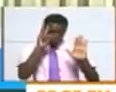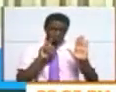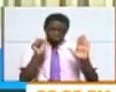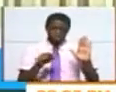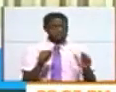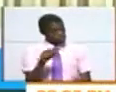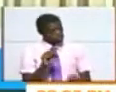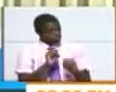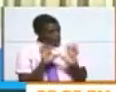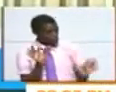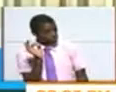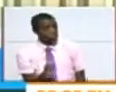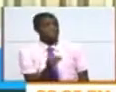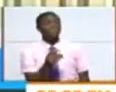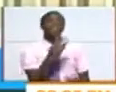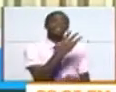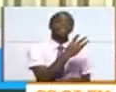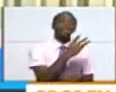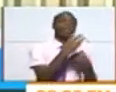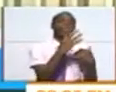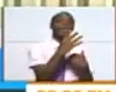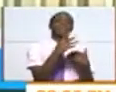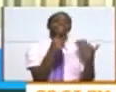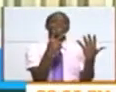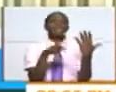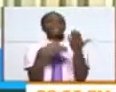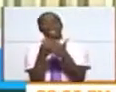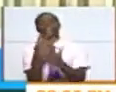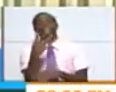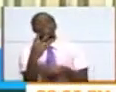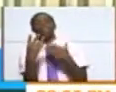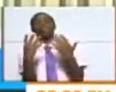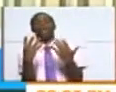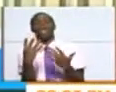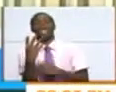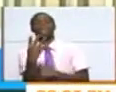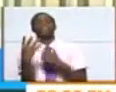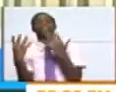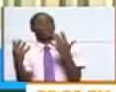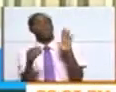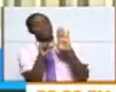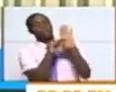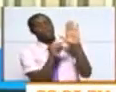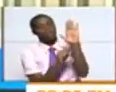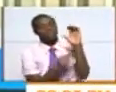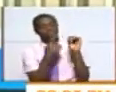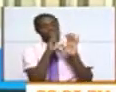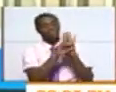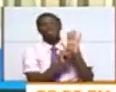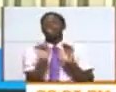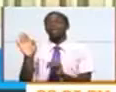artículos desde el 347 al 349. Entonces hablemos un segundo de esa Constitución,